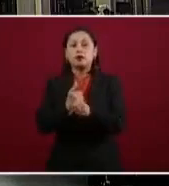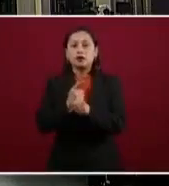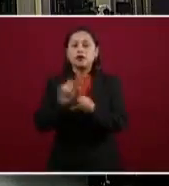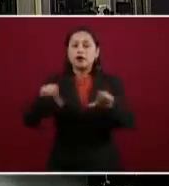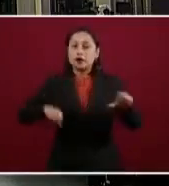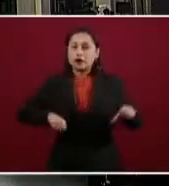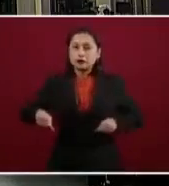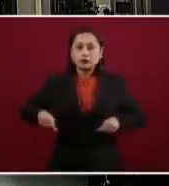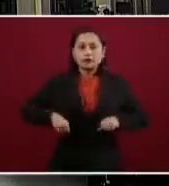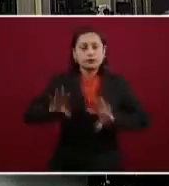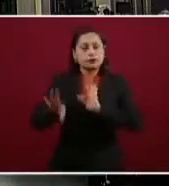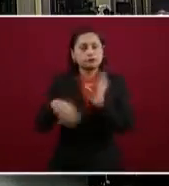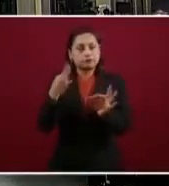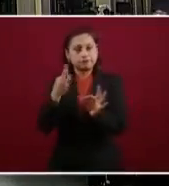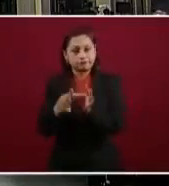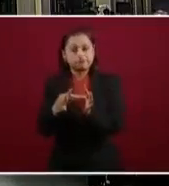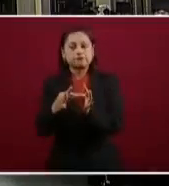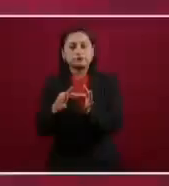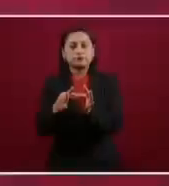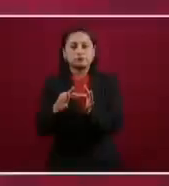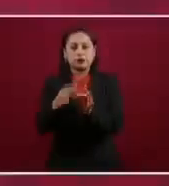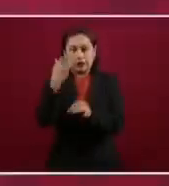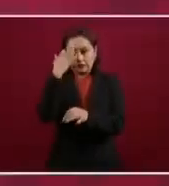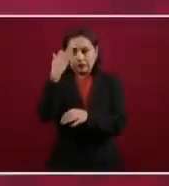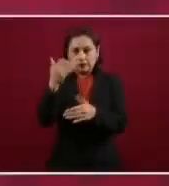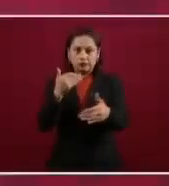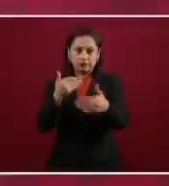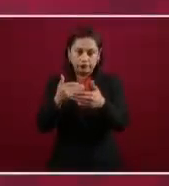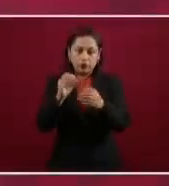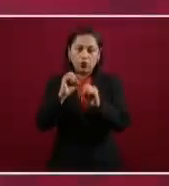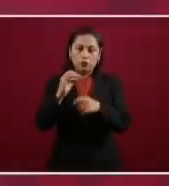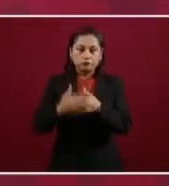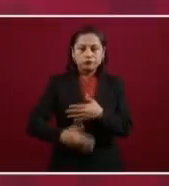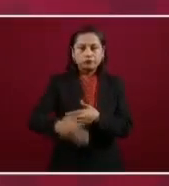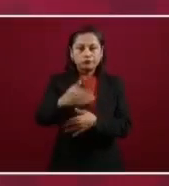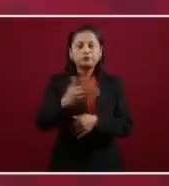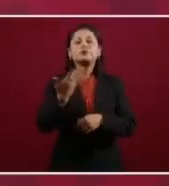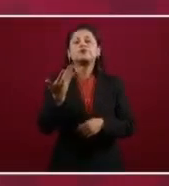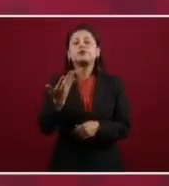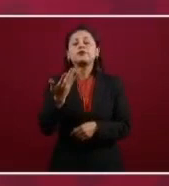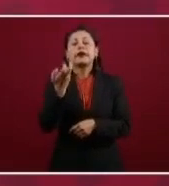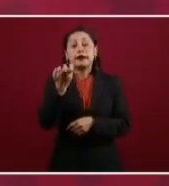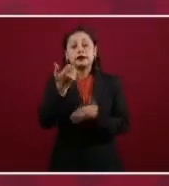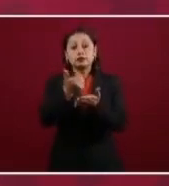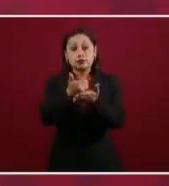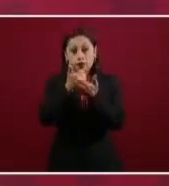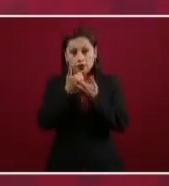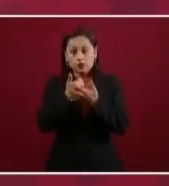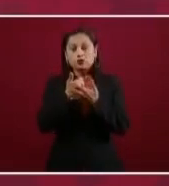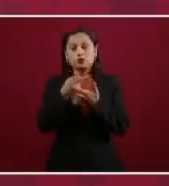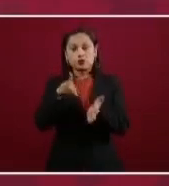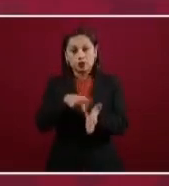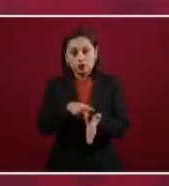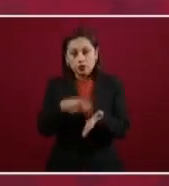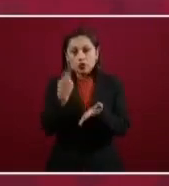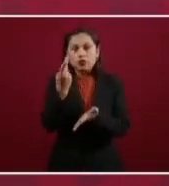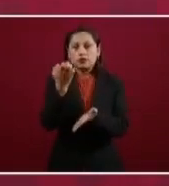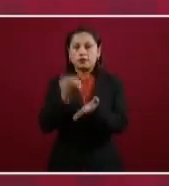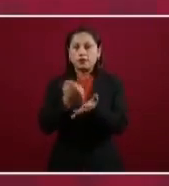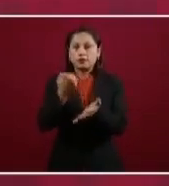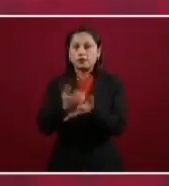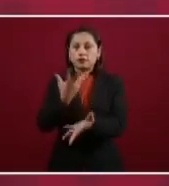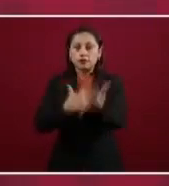de mediano de corto y mediano plazo y esto va a ayudar a reactivar a la economía mexicana